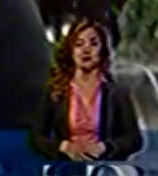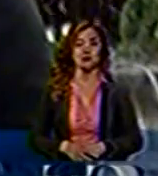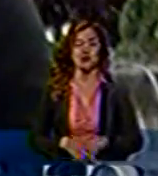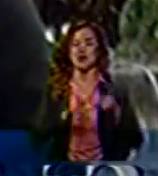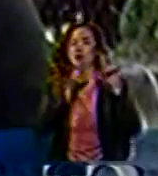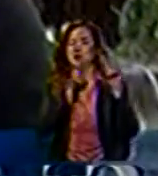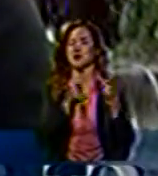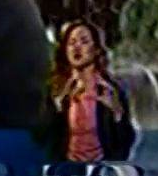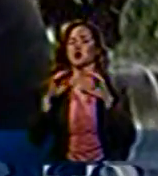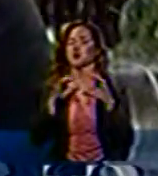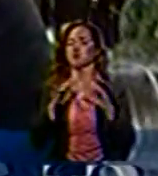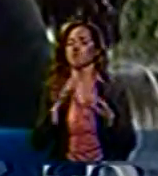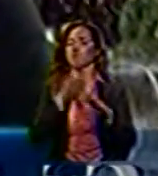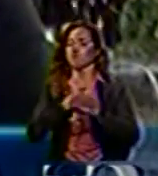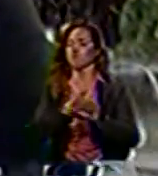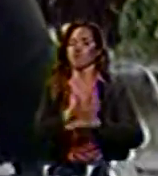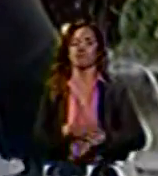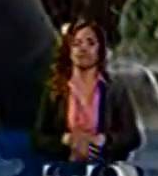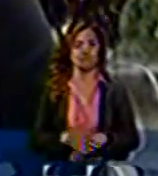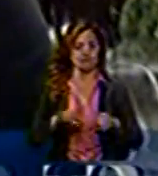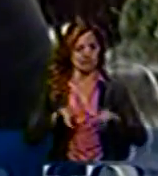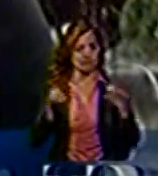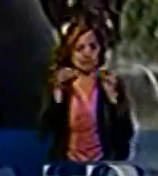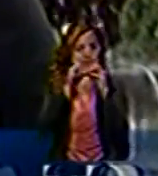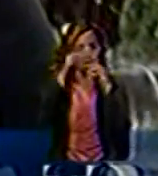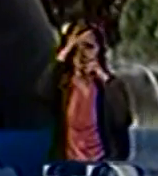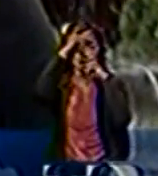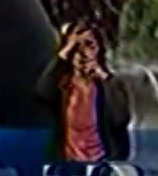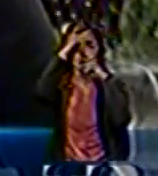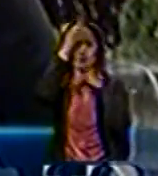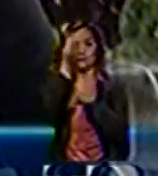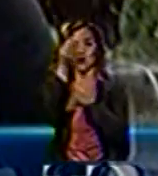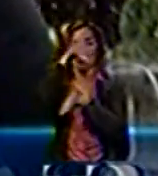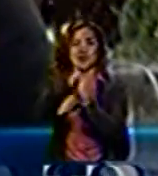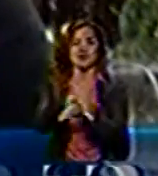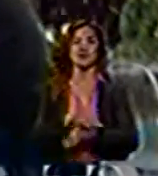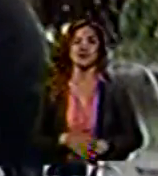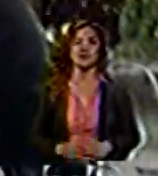conversaron en este encuentro. Ahora siguen ustedes con más información en estudios. Una buena tarde.